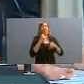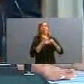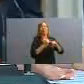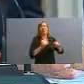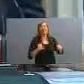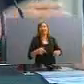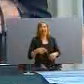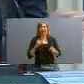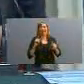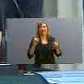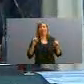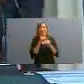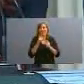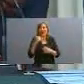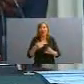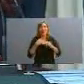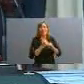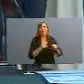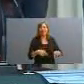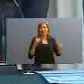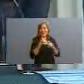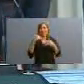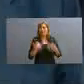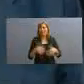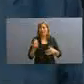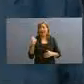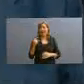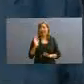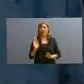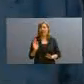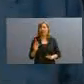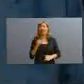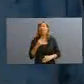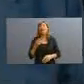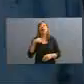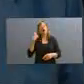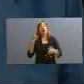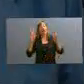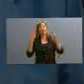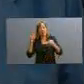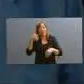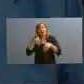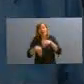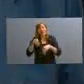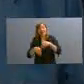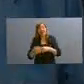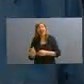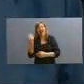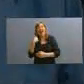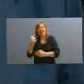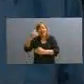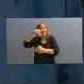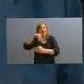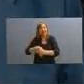la publicidad. También el hecho de que las internas sean vinculantes y obligatorias en cada uno